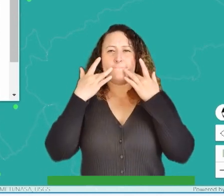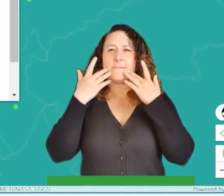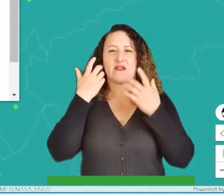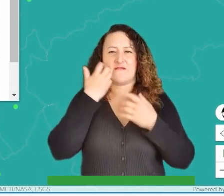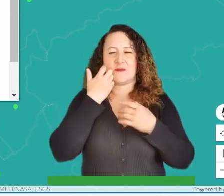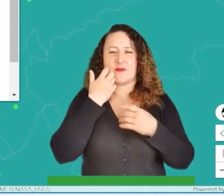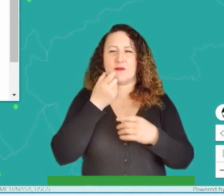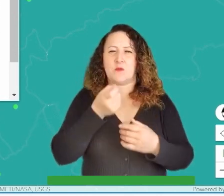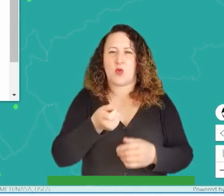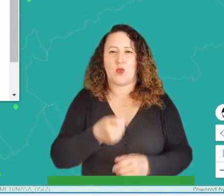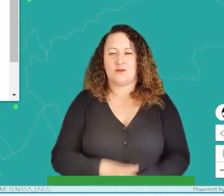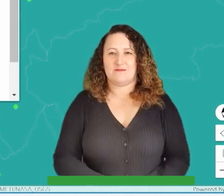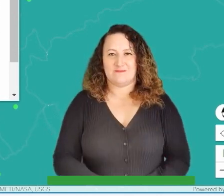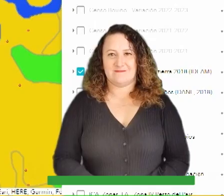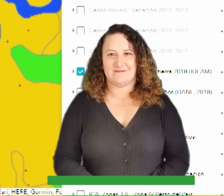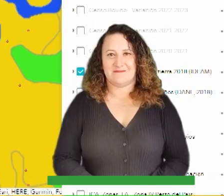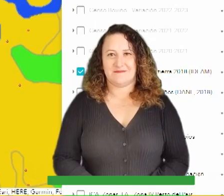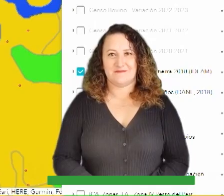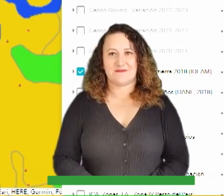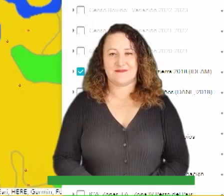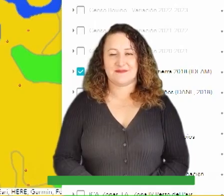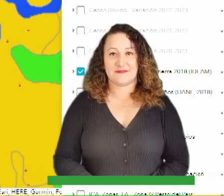enfermedades.